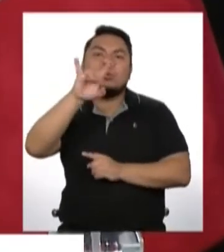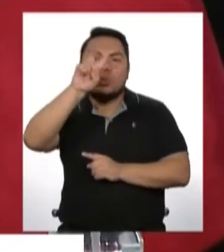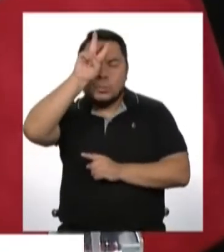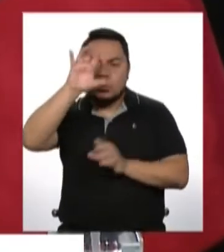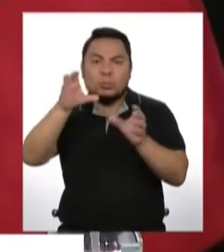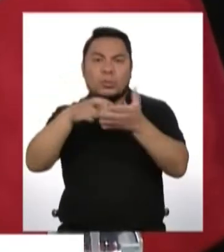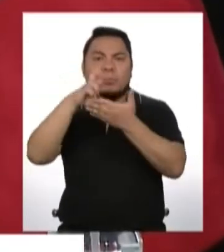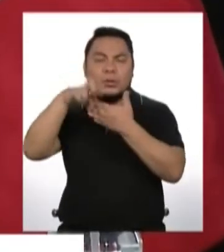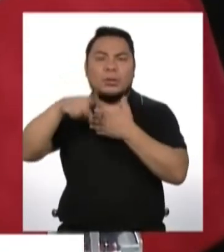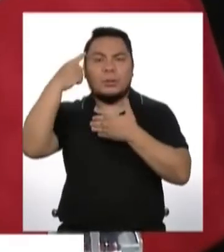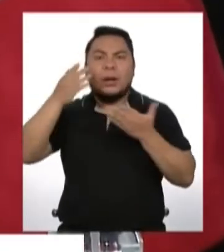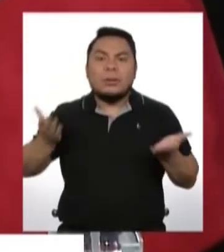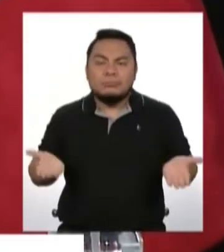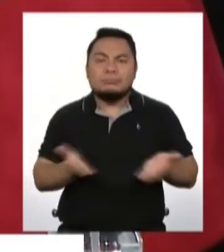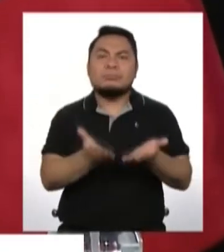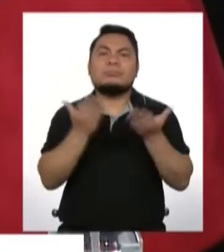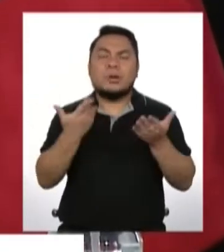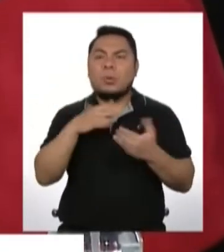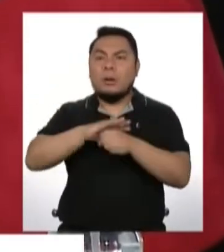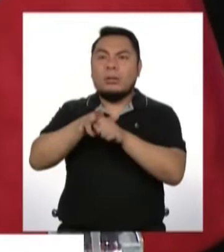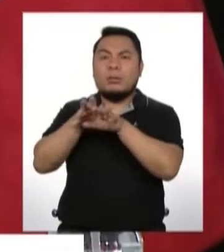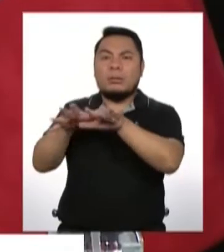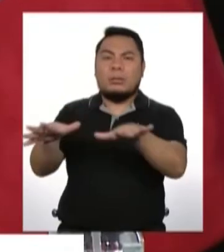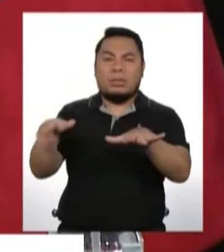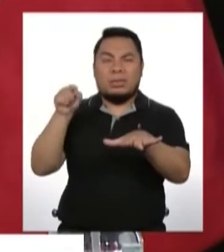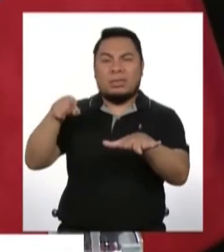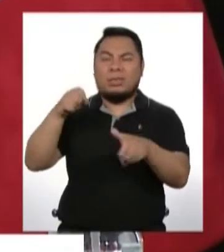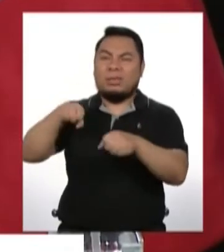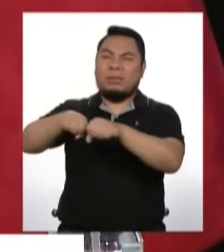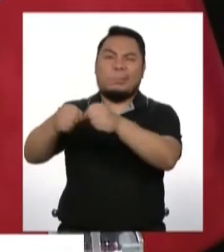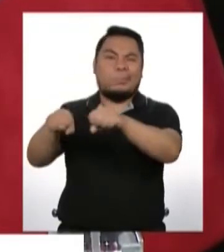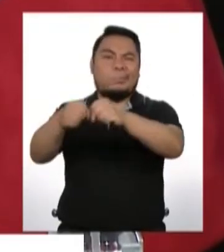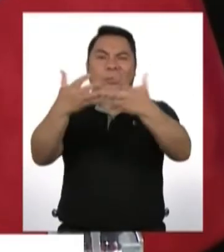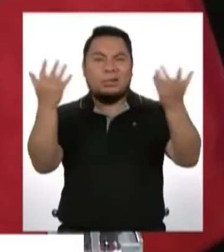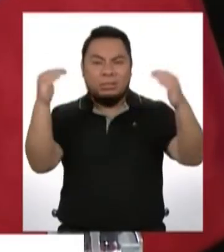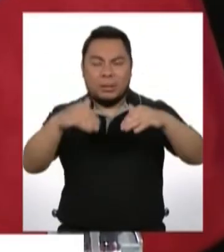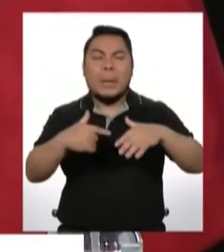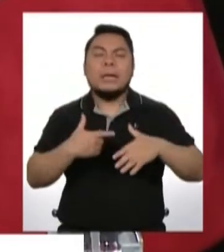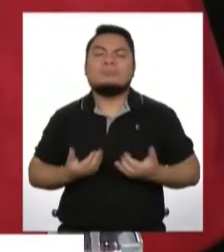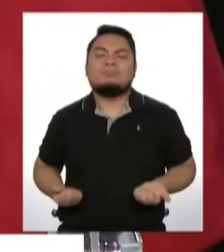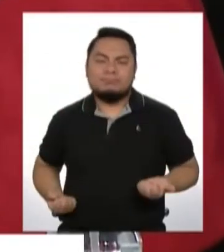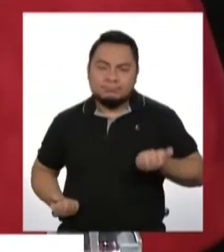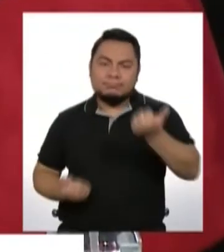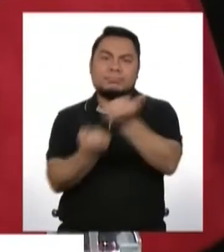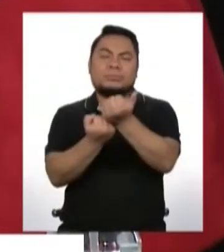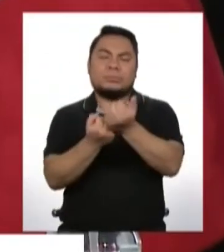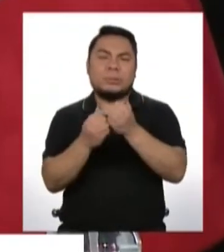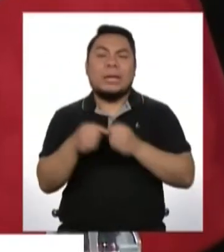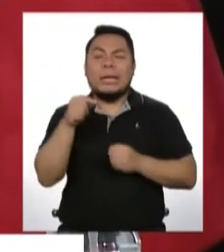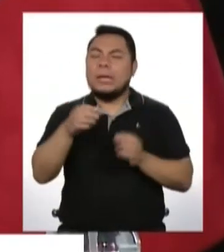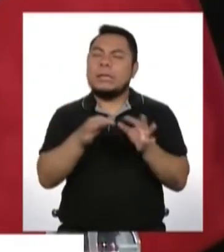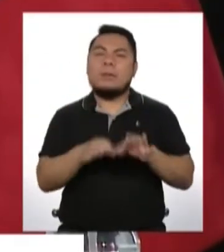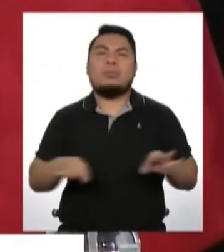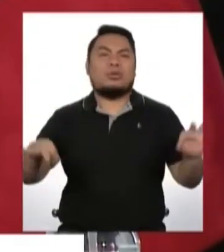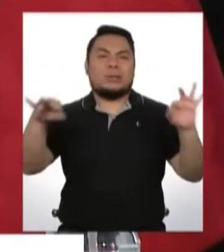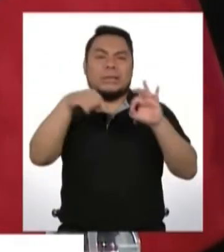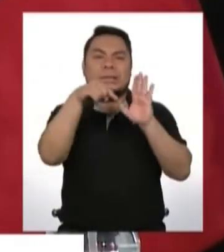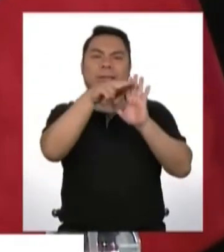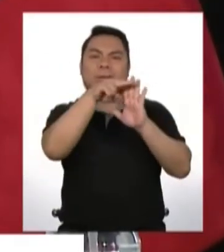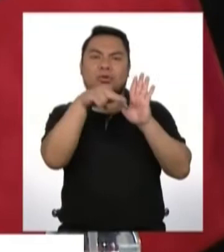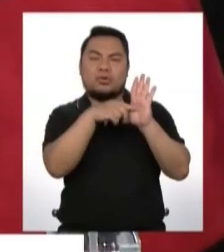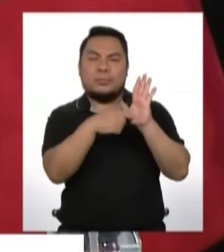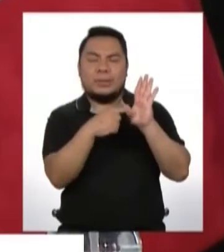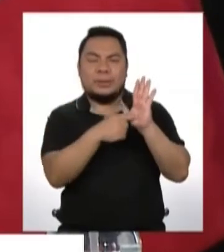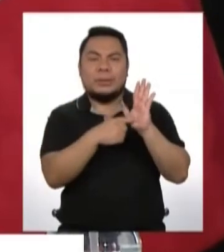cadena de pagos ante el impacto del COVID-19. ¿No? Es sumamente importante esta norma que hemos